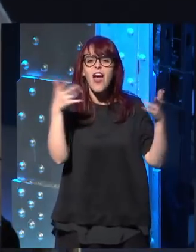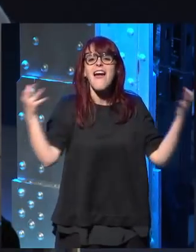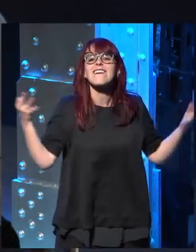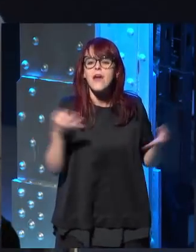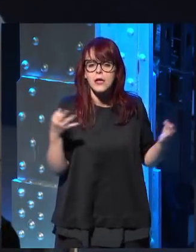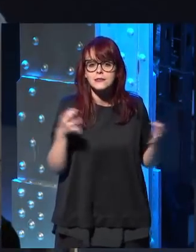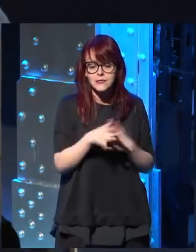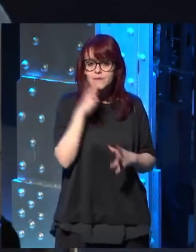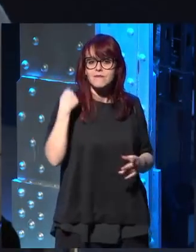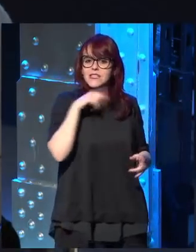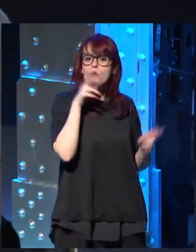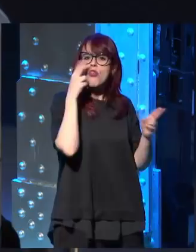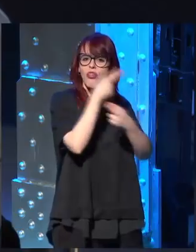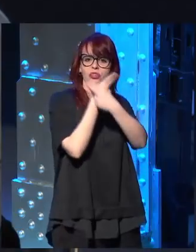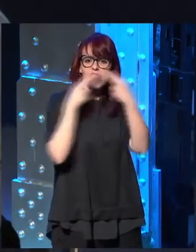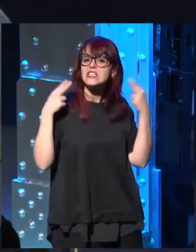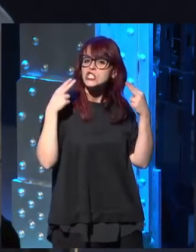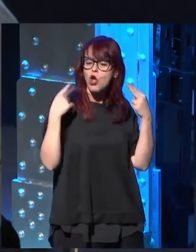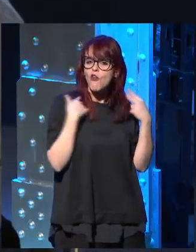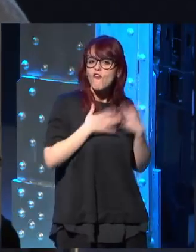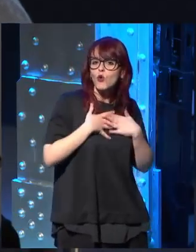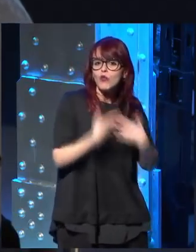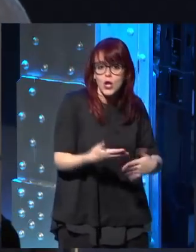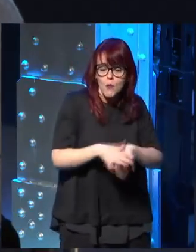censores voluntarios. Todo el mundo quiere censurar algo.